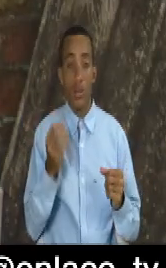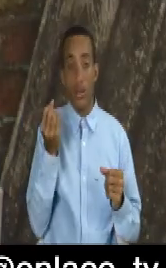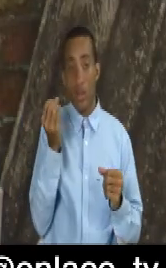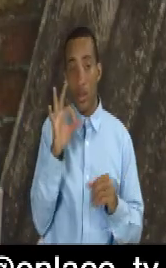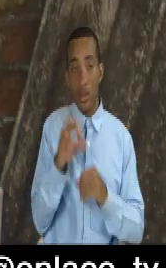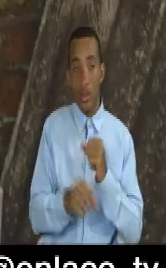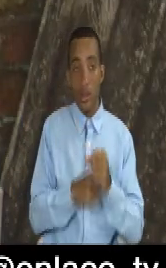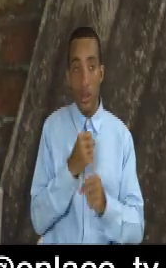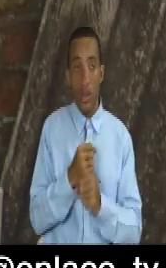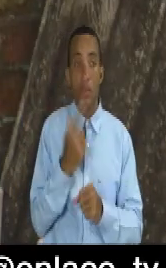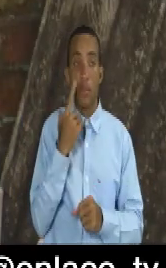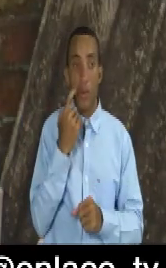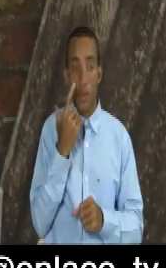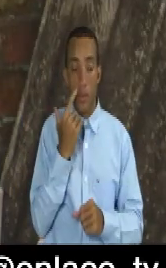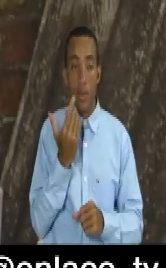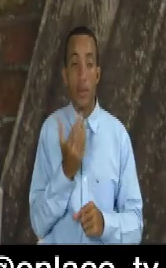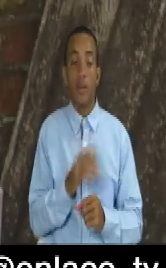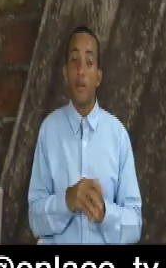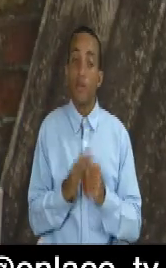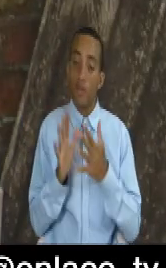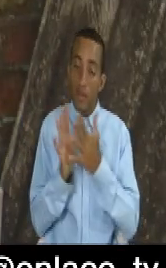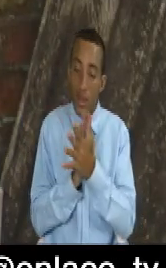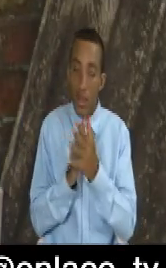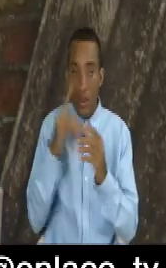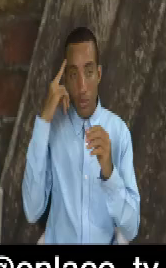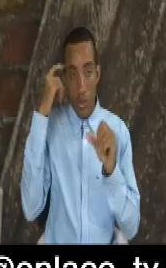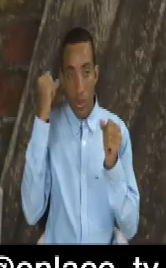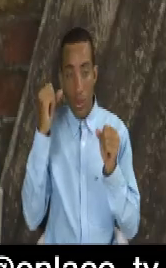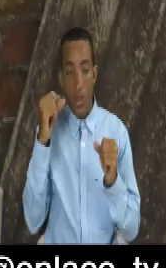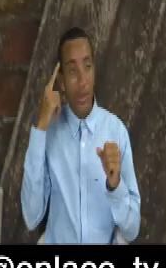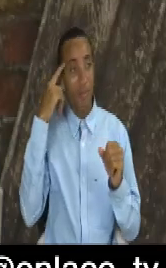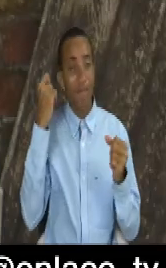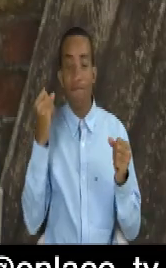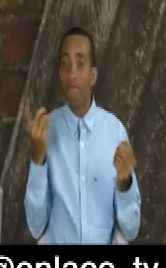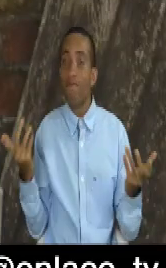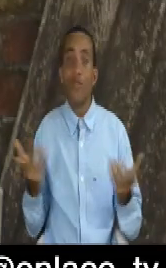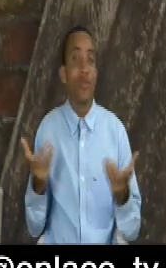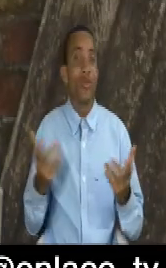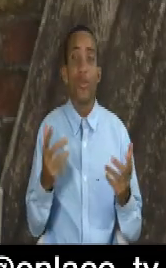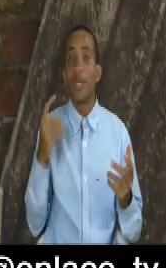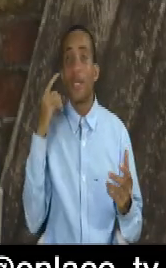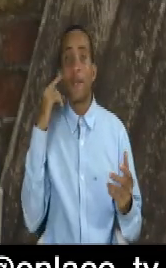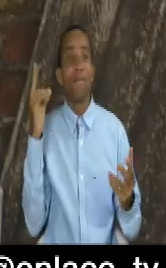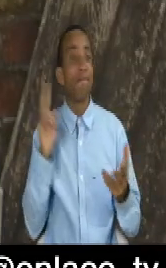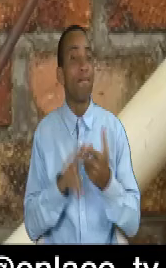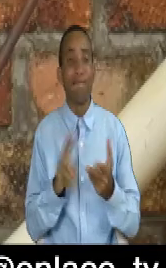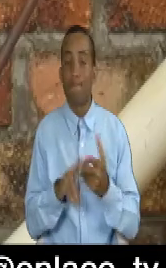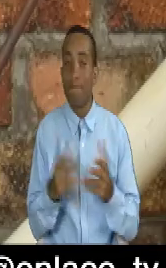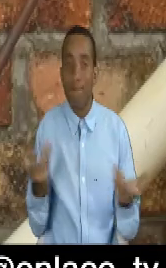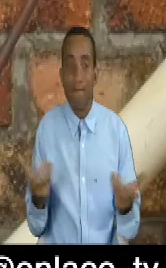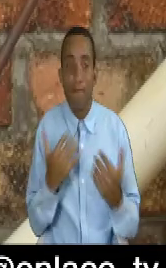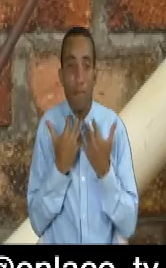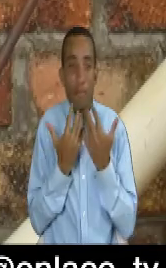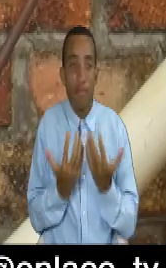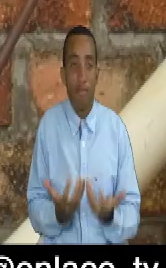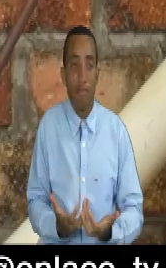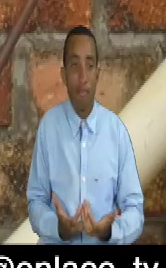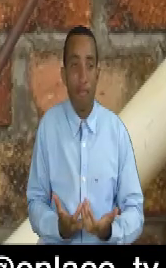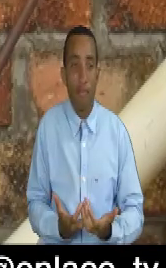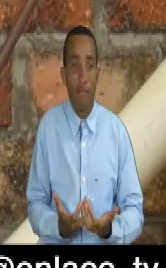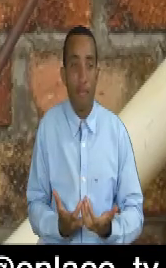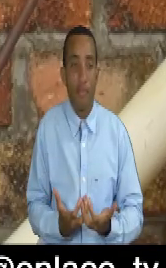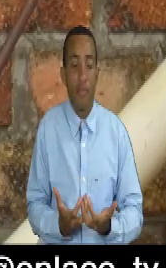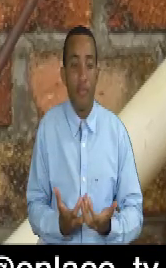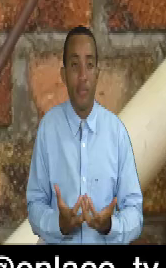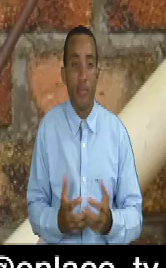Pues su padre también nos dio a conocer la preocupación que sienten al no saber dónde se encuentra su hija en estos momentos. De igual manera